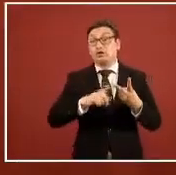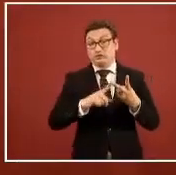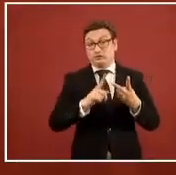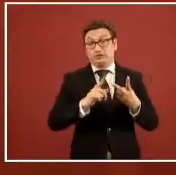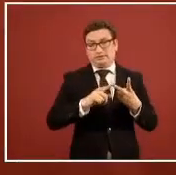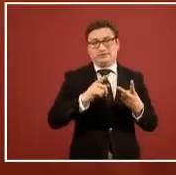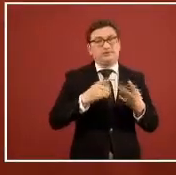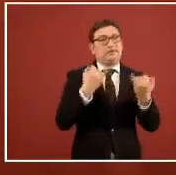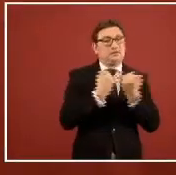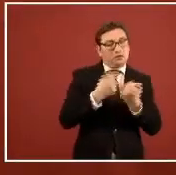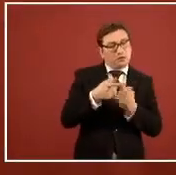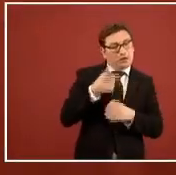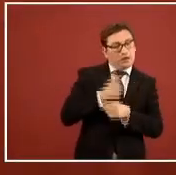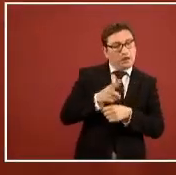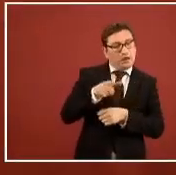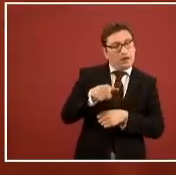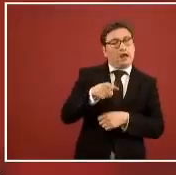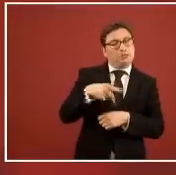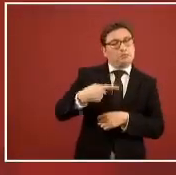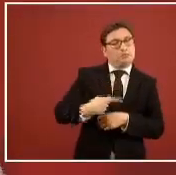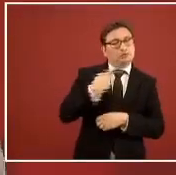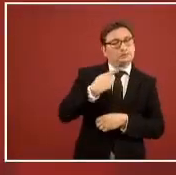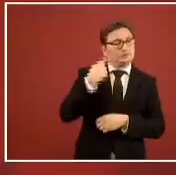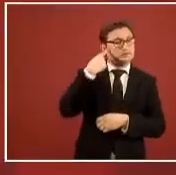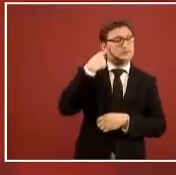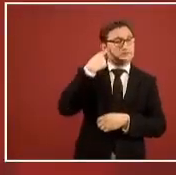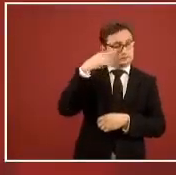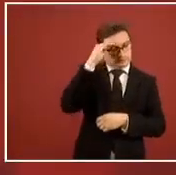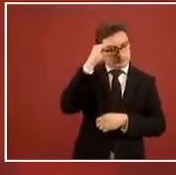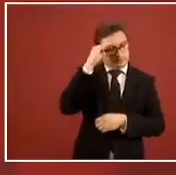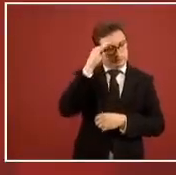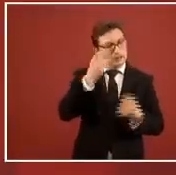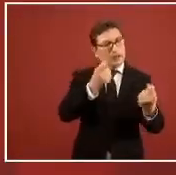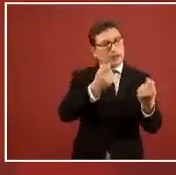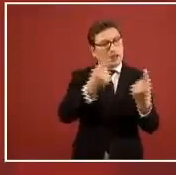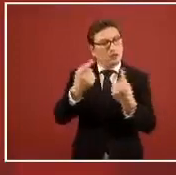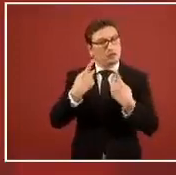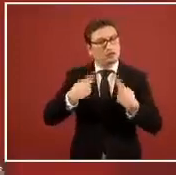cada vez que identifico una pregunta que hace pensar que hay alguien, al menos